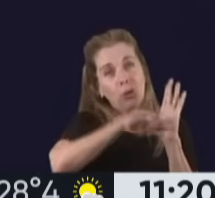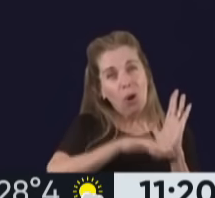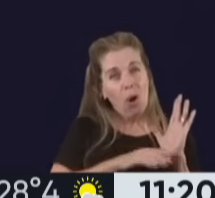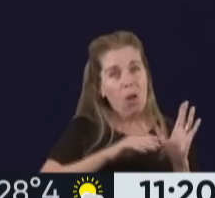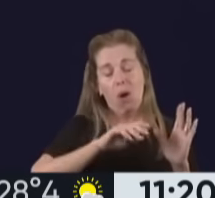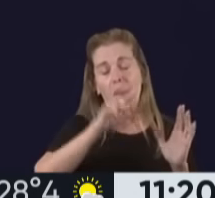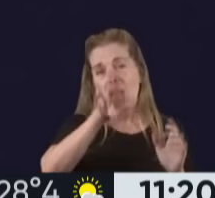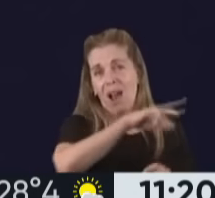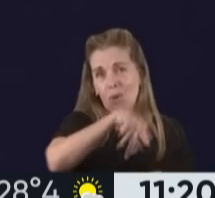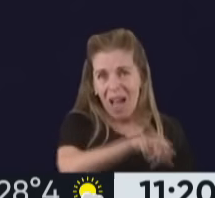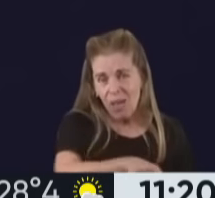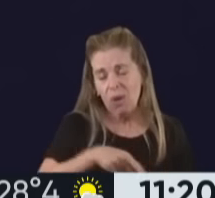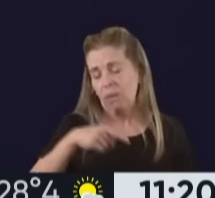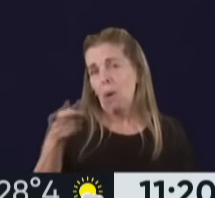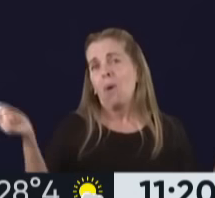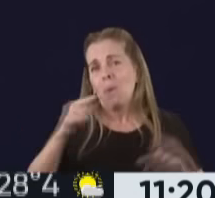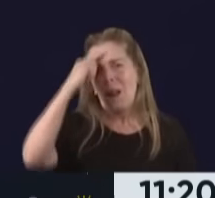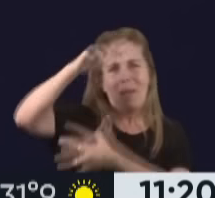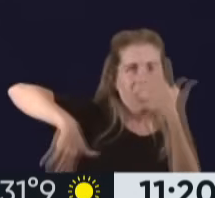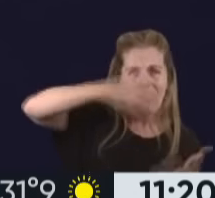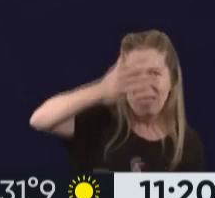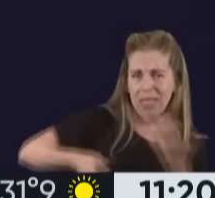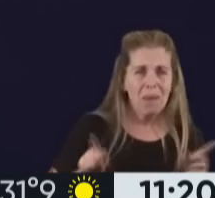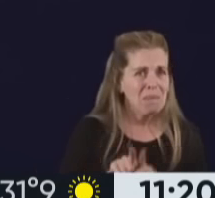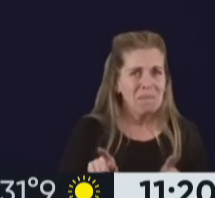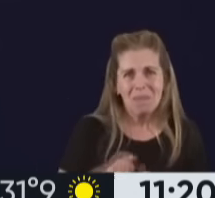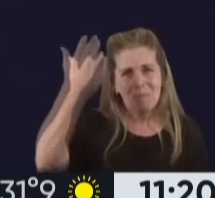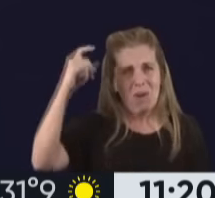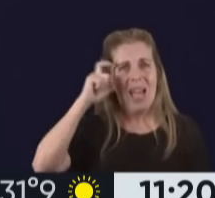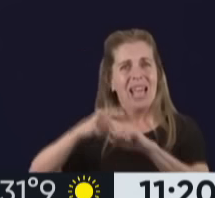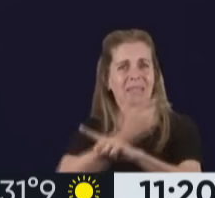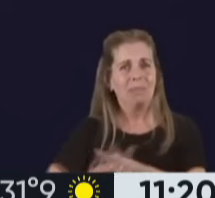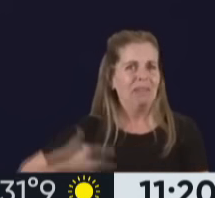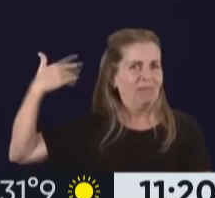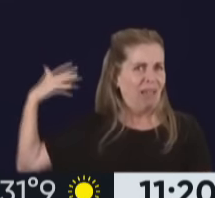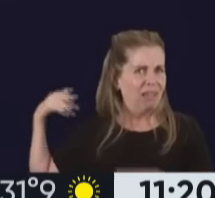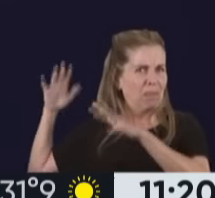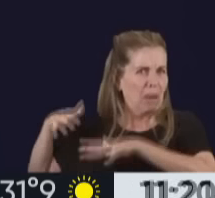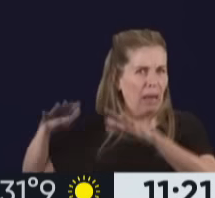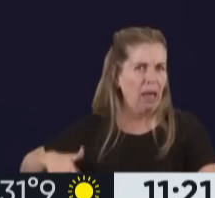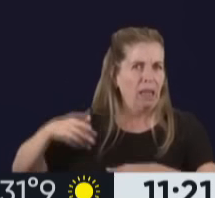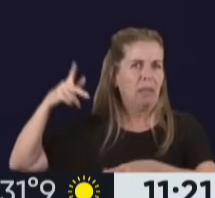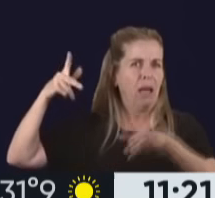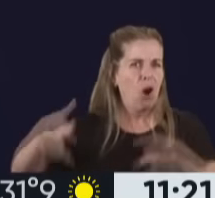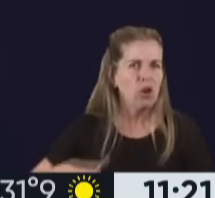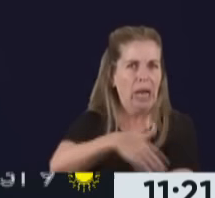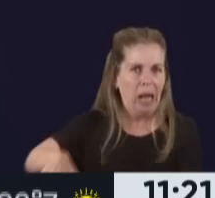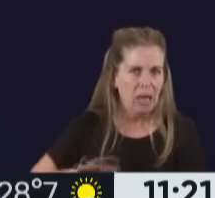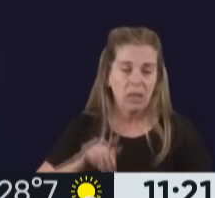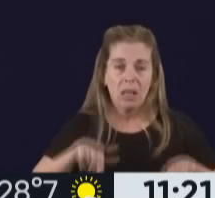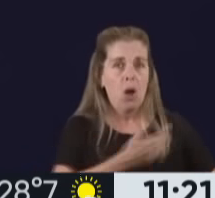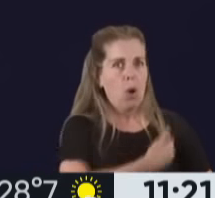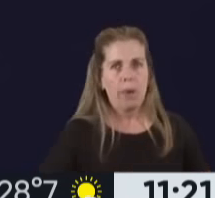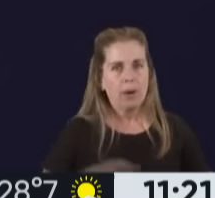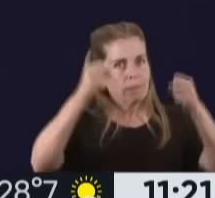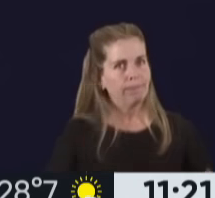calles tomadas por más de 8.000 piquetes anuales, como ocurría en la gestión anterior. Este gobierno no va a dar ni un paso atrás